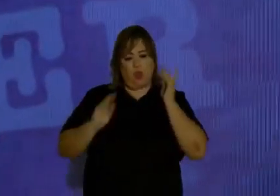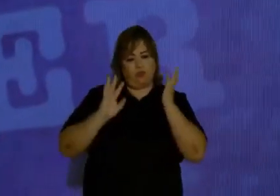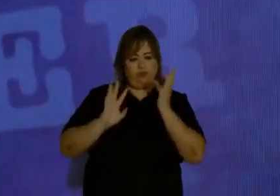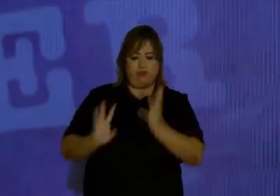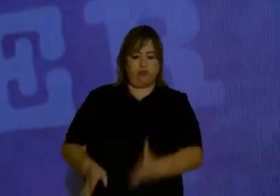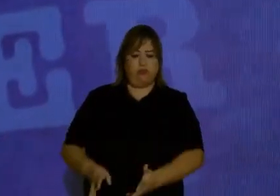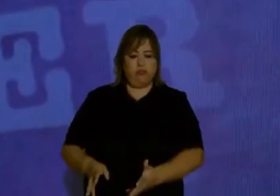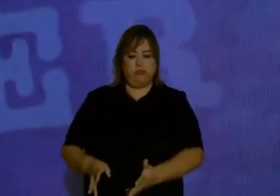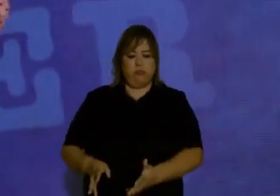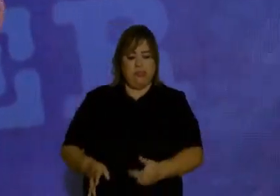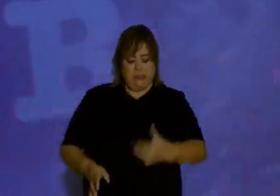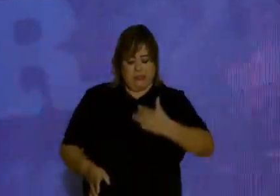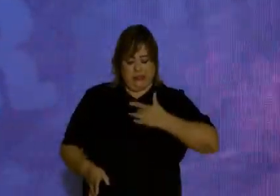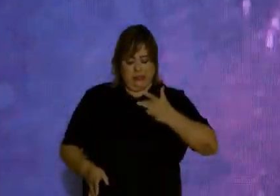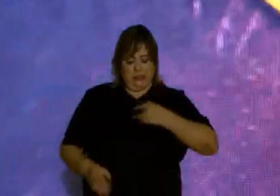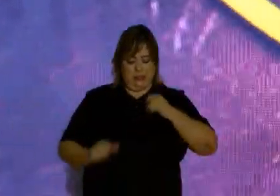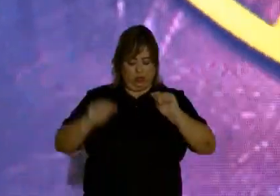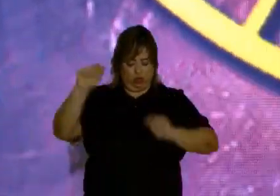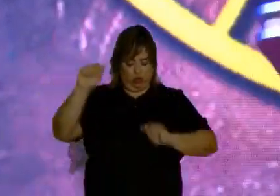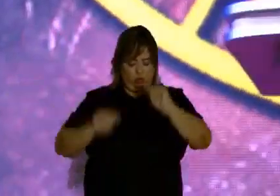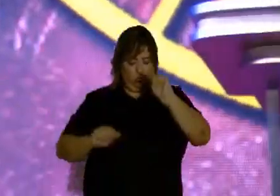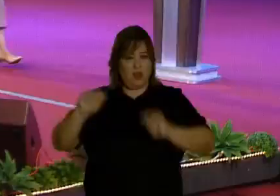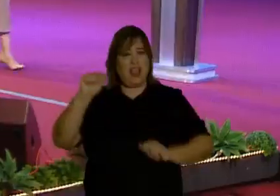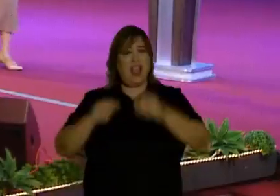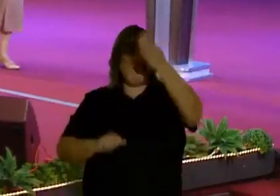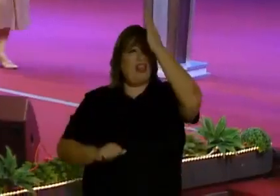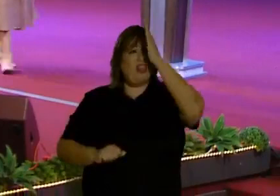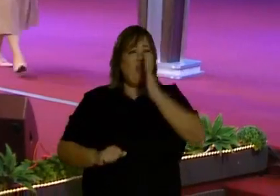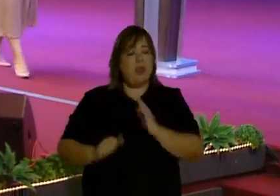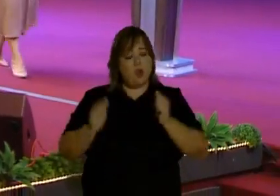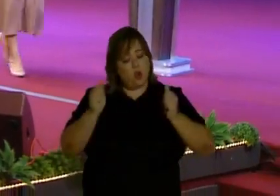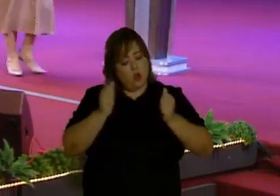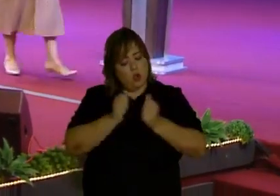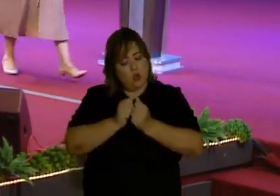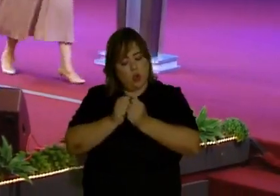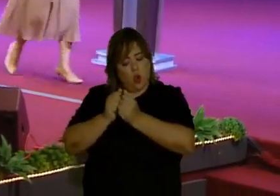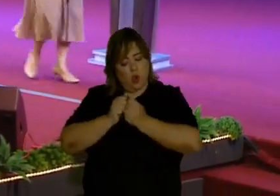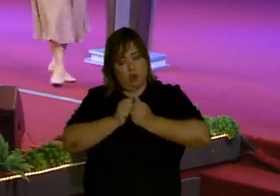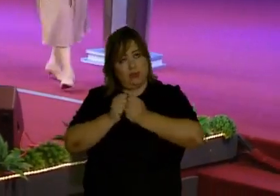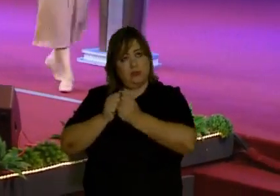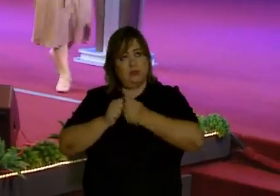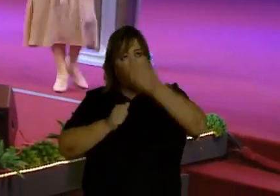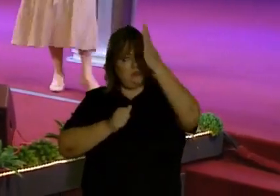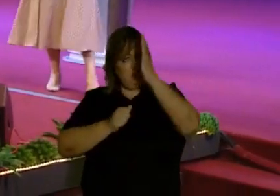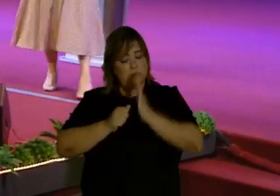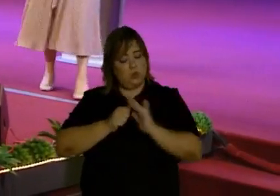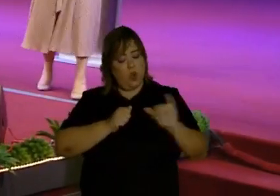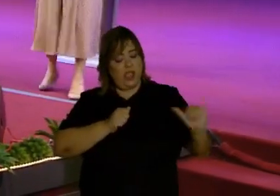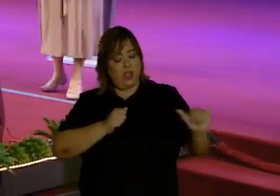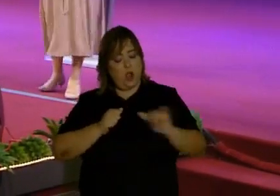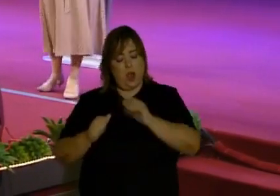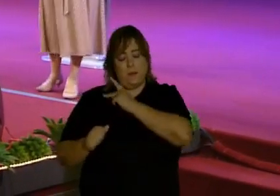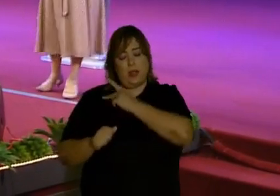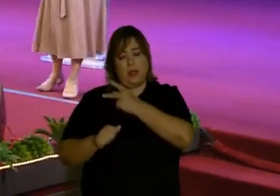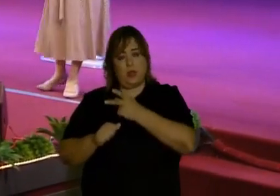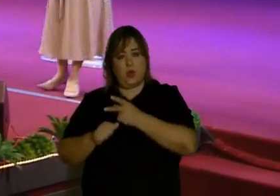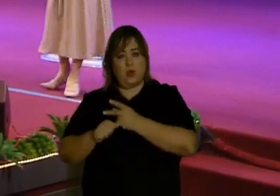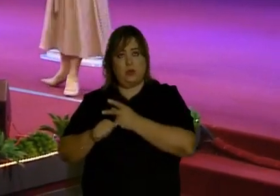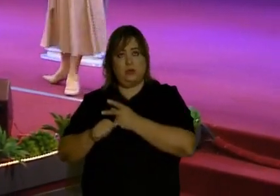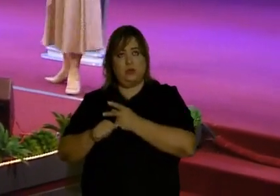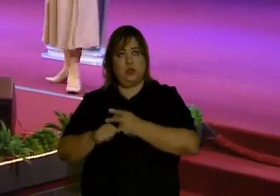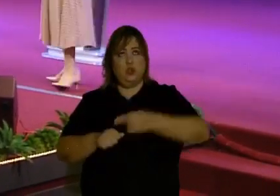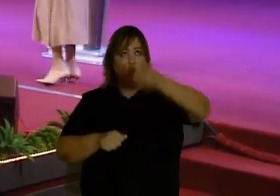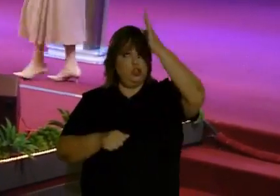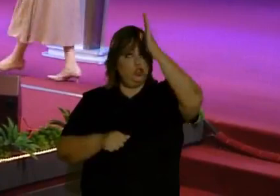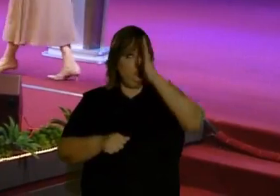asalte nuestra vida y dudemos de que Dios está con nosotros como poderoso gigante. Y lo que Él dijo, hermano, Él lo va a cumplir en